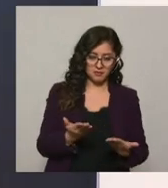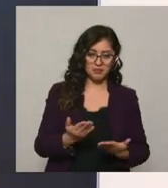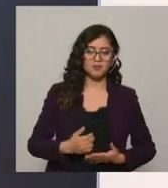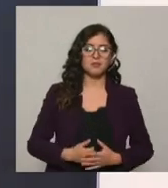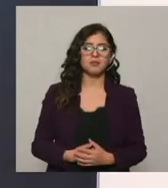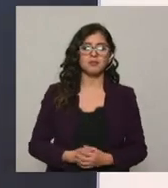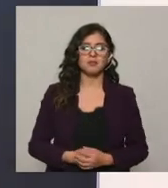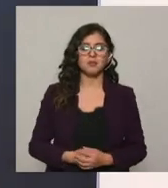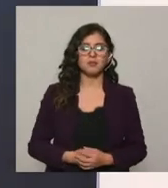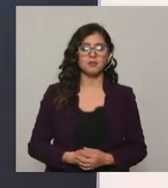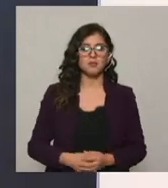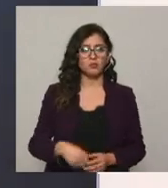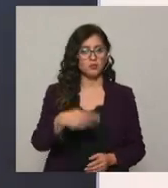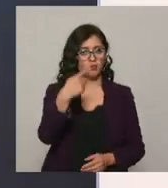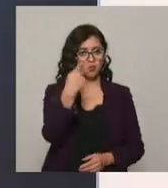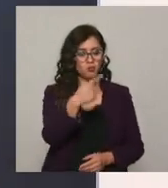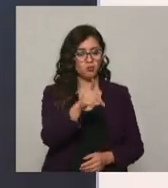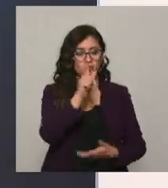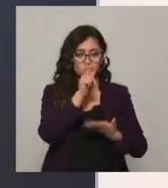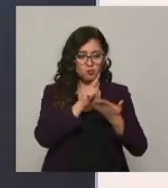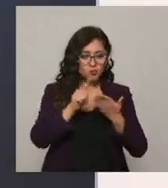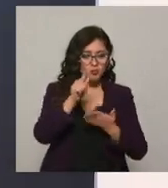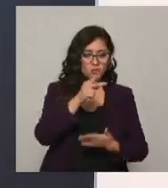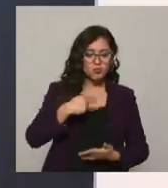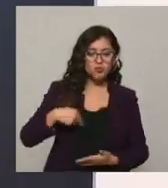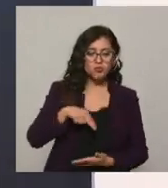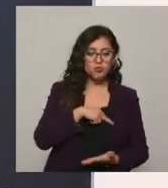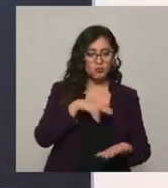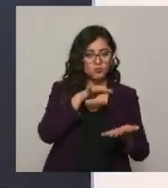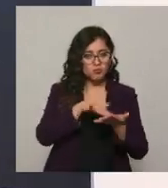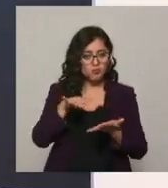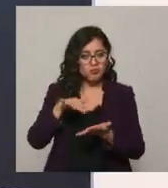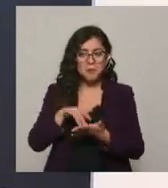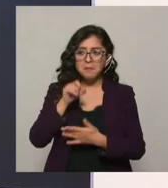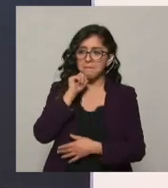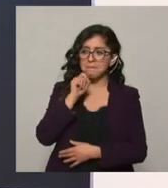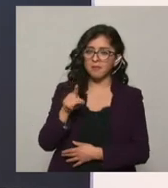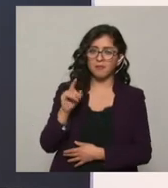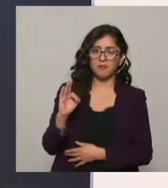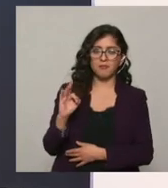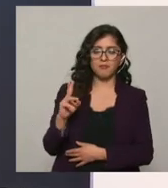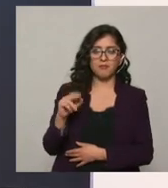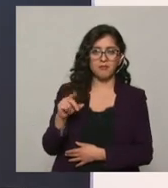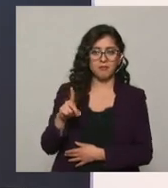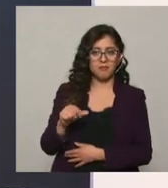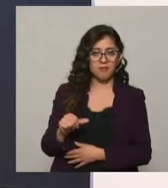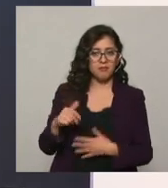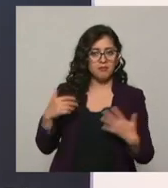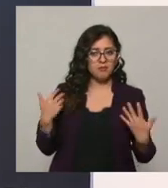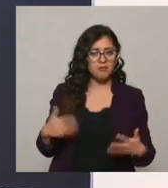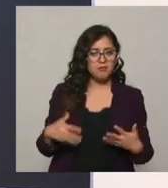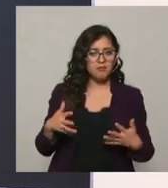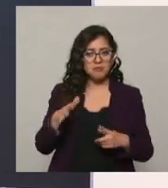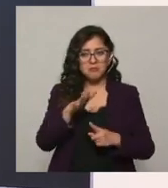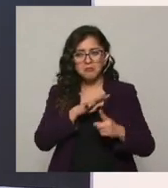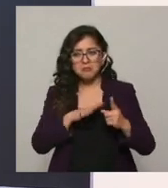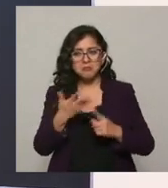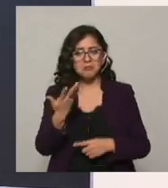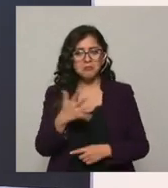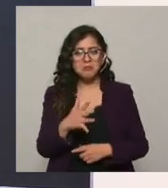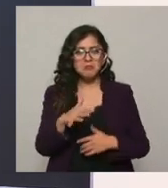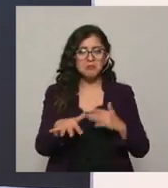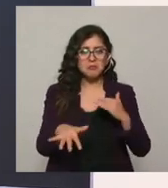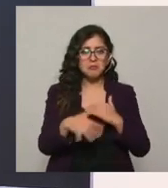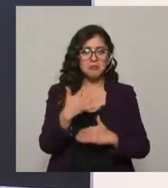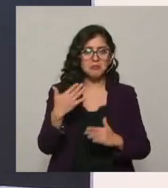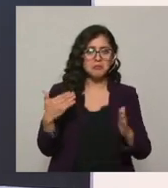leído todos y cada uno de tus tweets en redes sociales, al igual que los de Frida Guerrera, y tienes alrededor de, pues no sé,